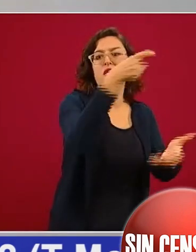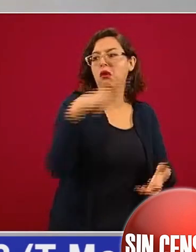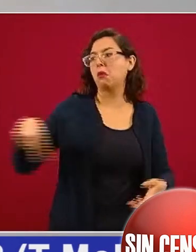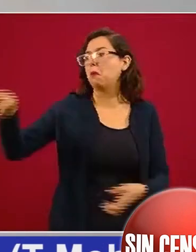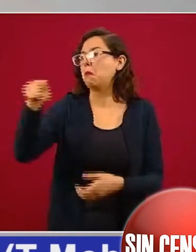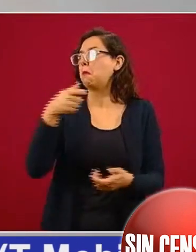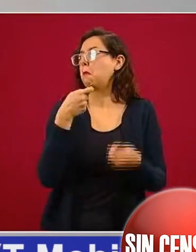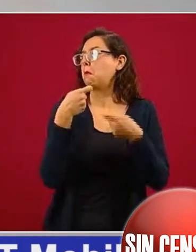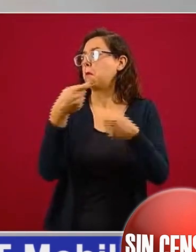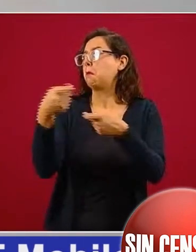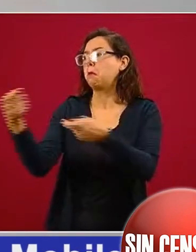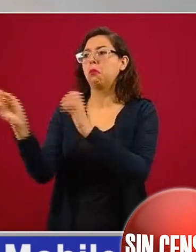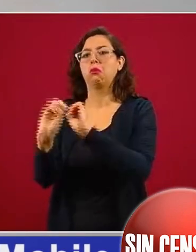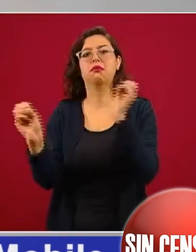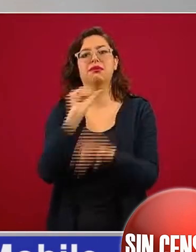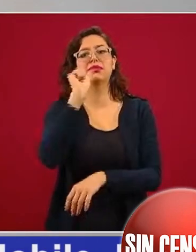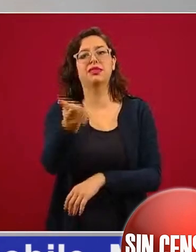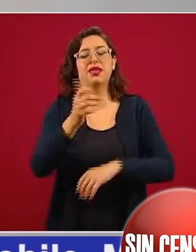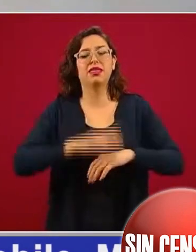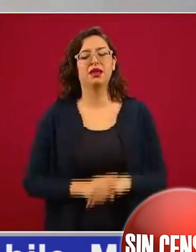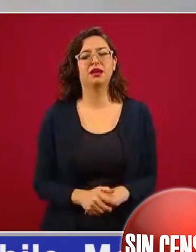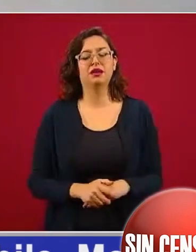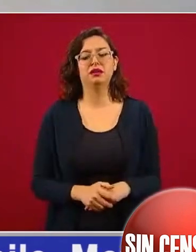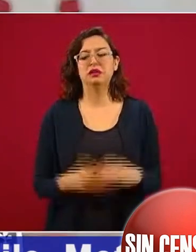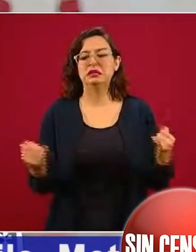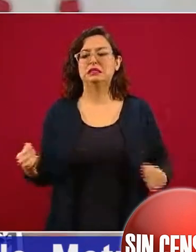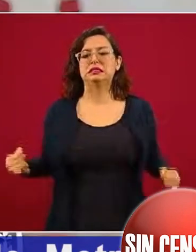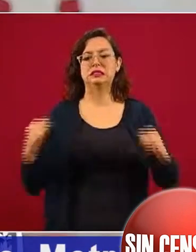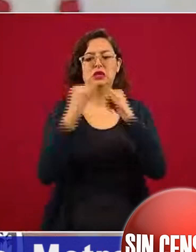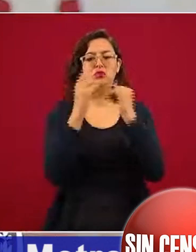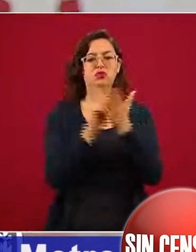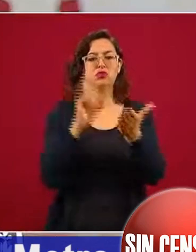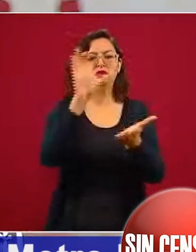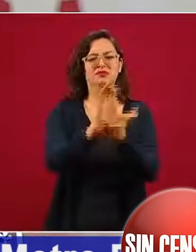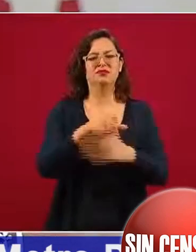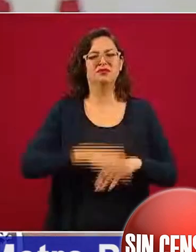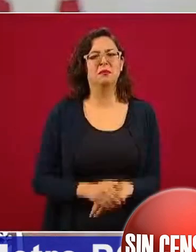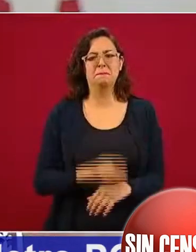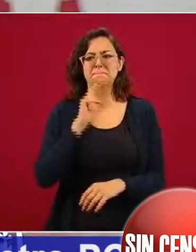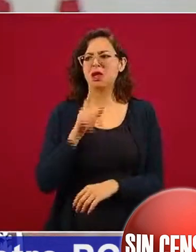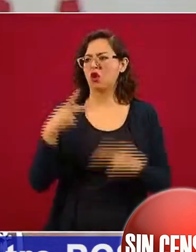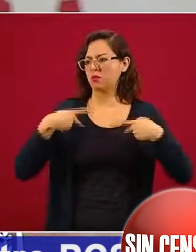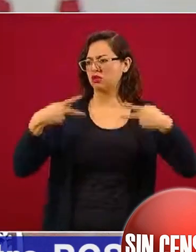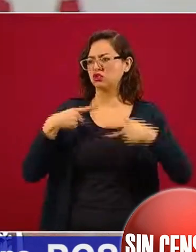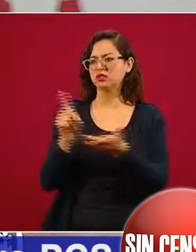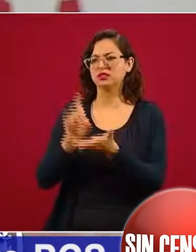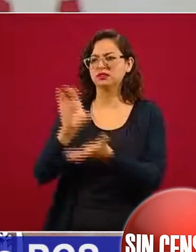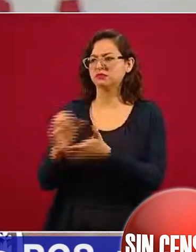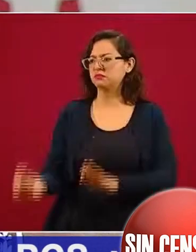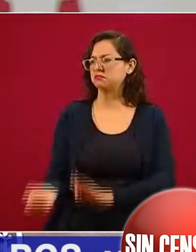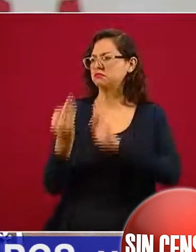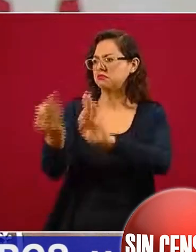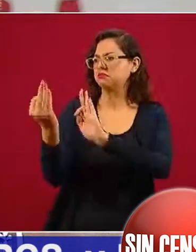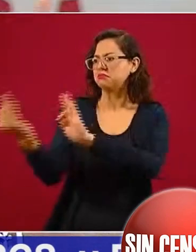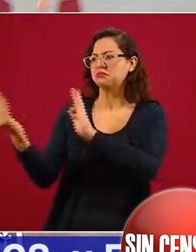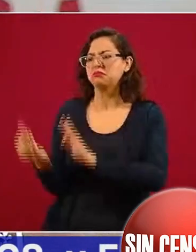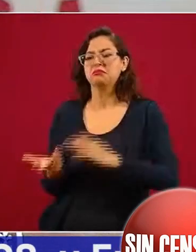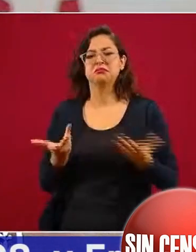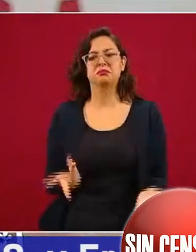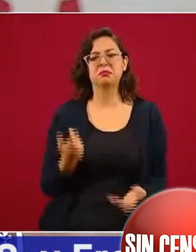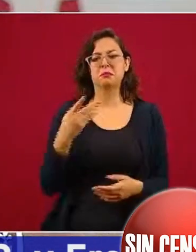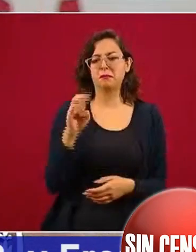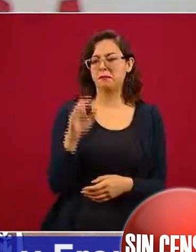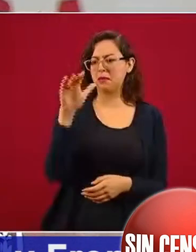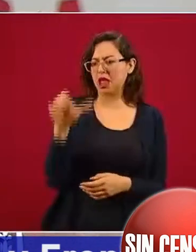pues ¿qué no es mejor entregarle directo a los discapacitados? ¿Qué no es mejor entregar directo a las